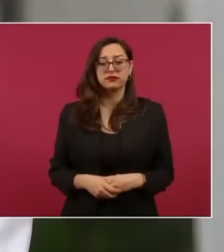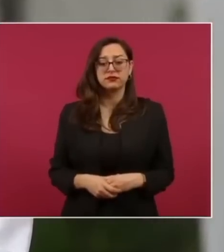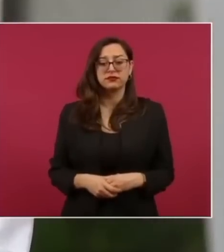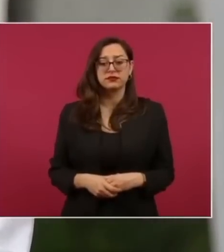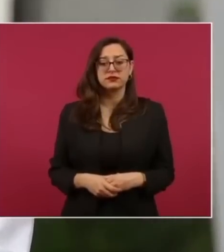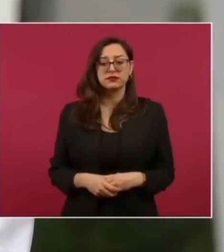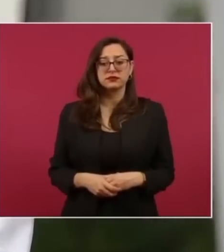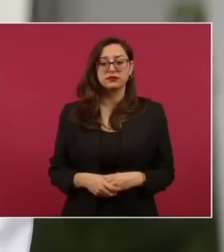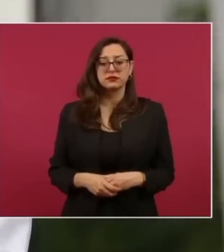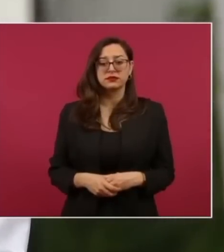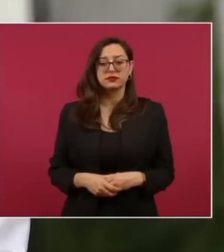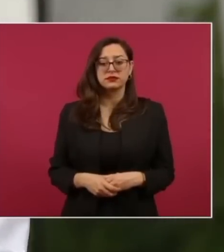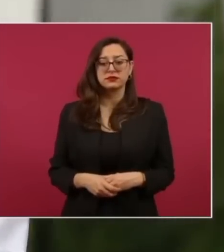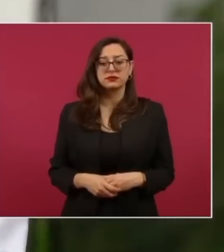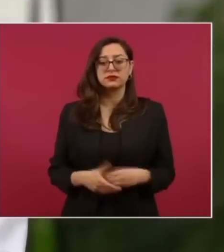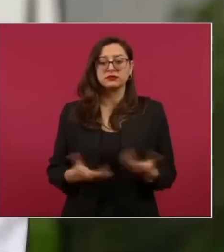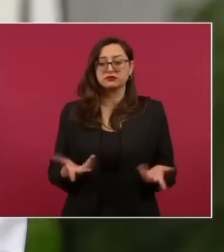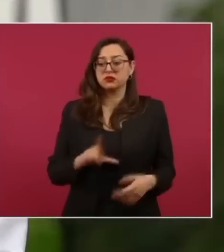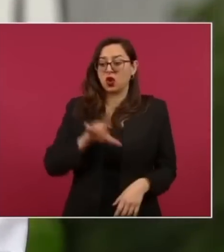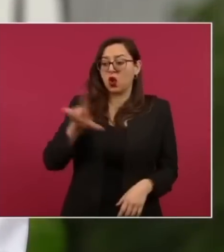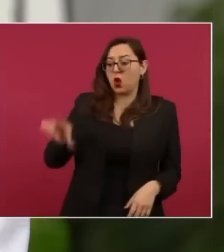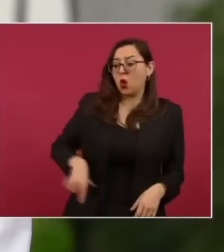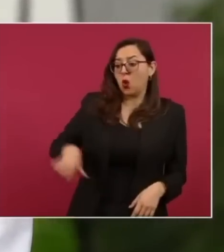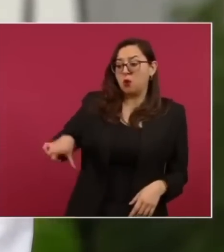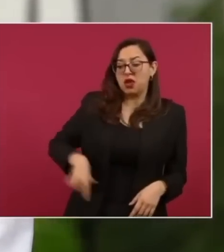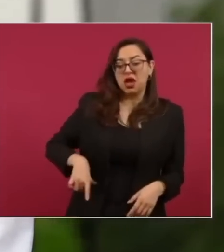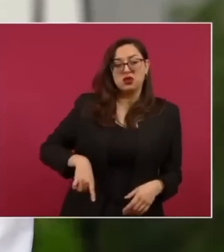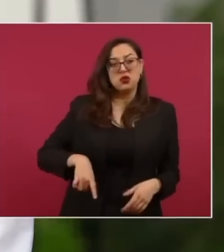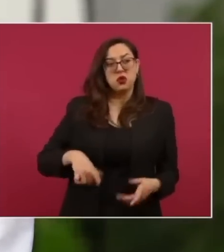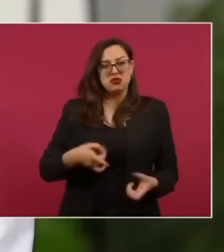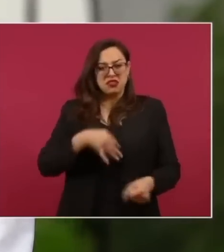realmente a un gobierno democrático?